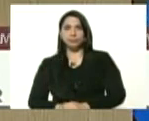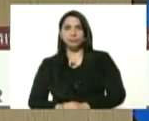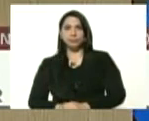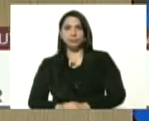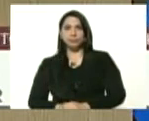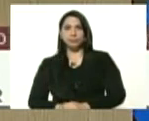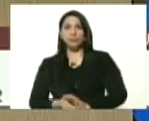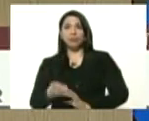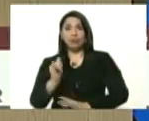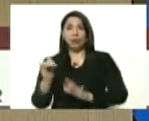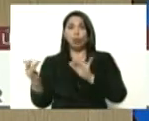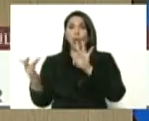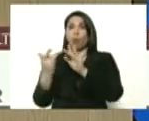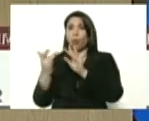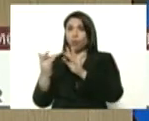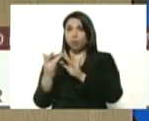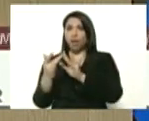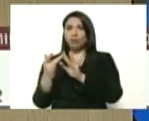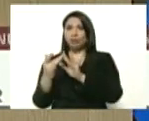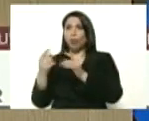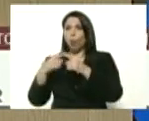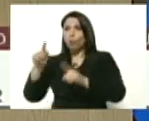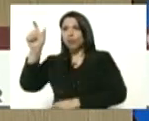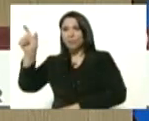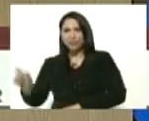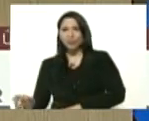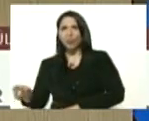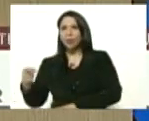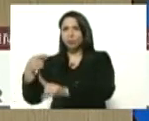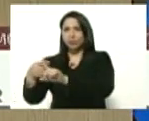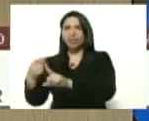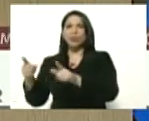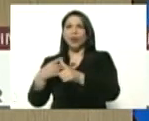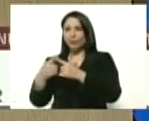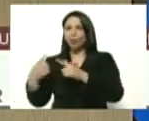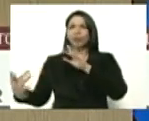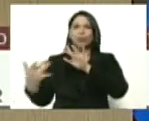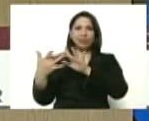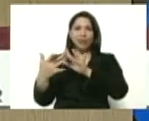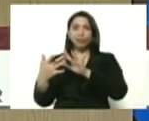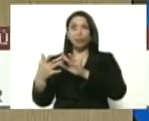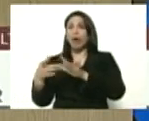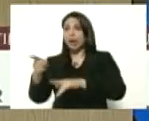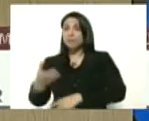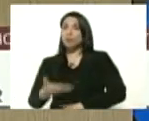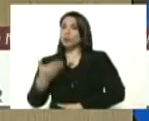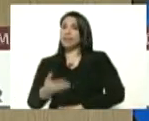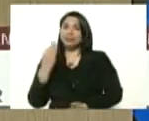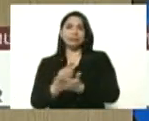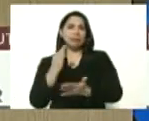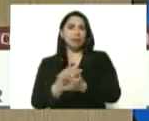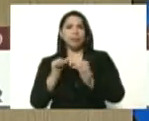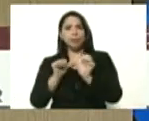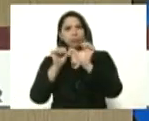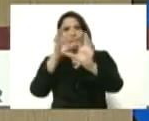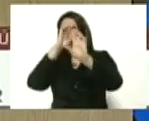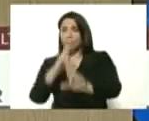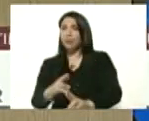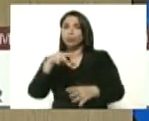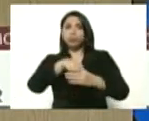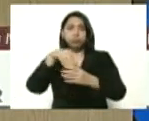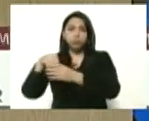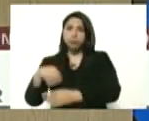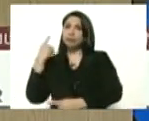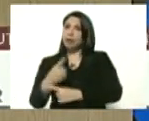tuvo contacto con un caso positivo, de allí la importancia de mantener siempre el respeto a la